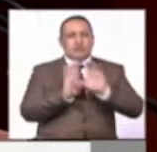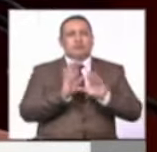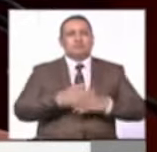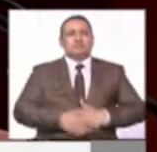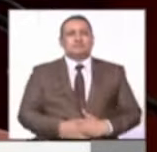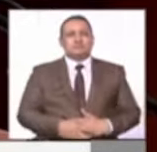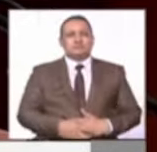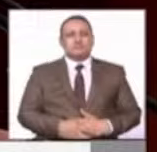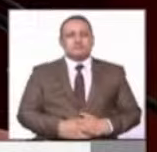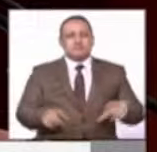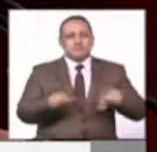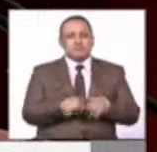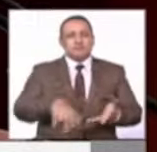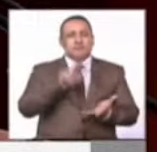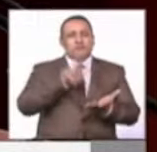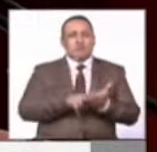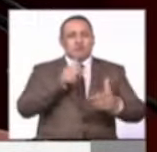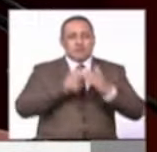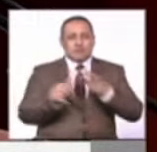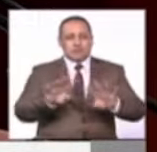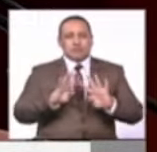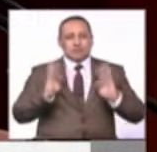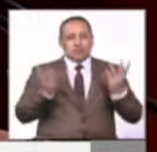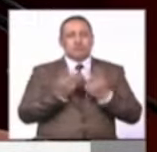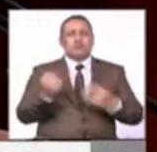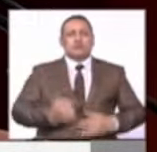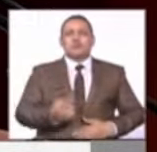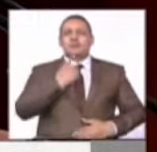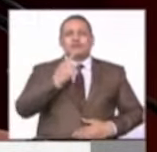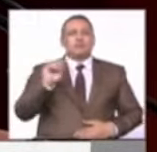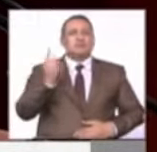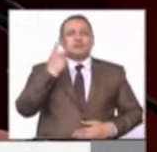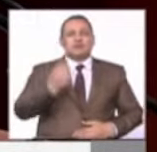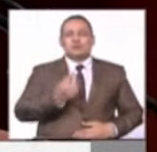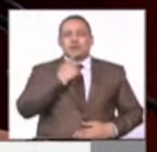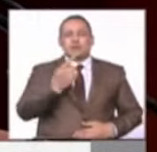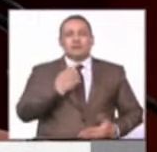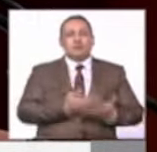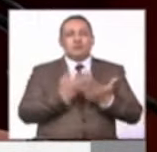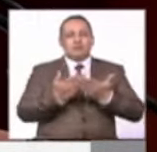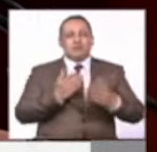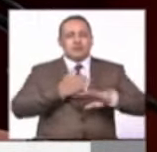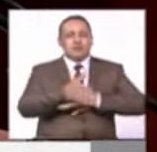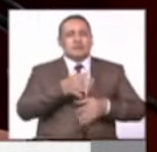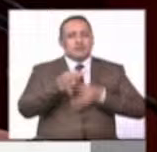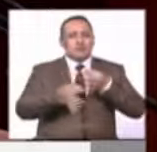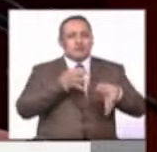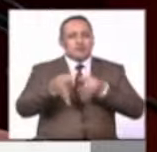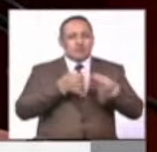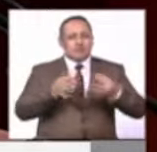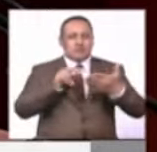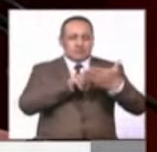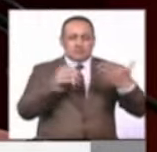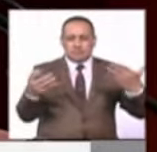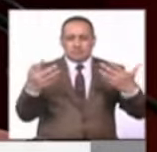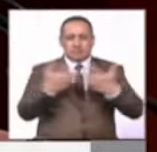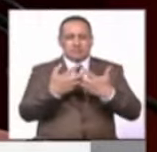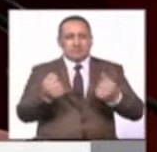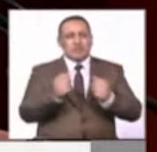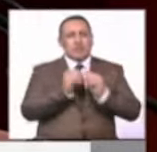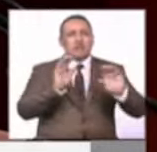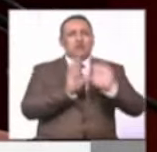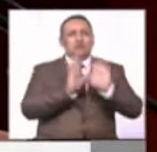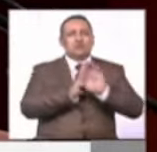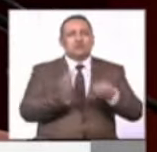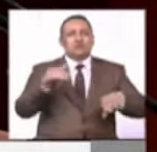constitucionales aprobados por el pleno son primero basarse en una interpretación literal de la Constitución